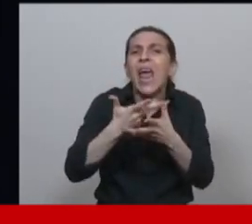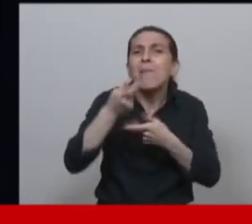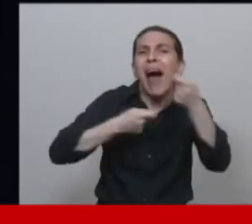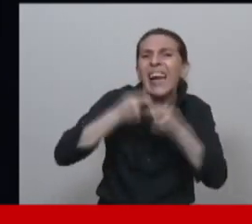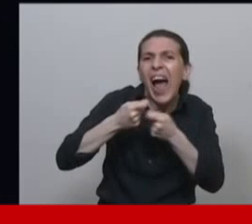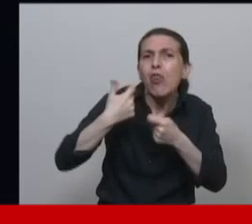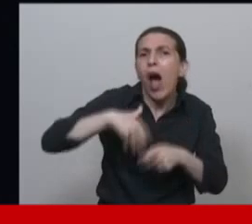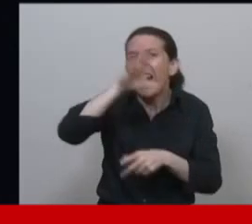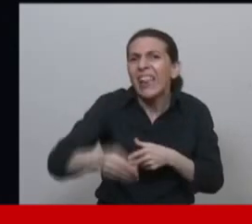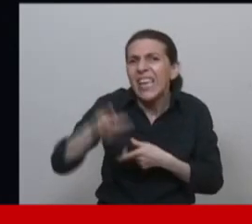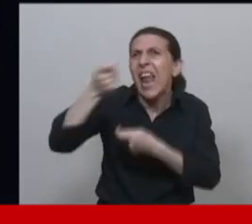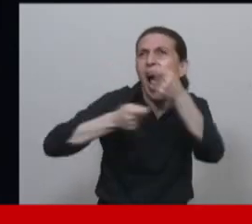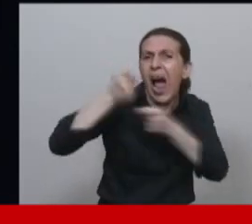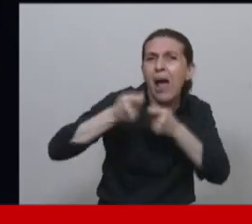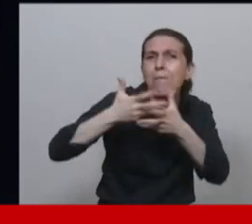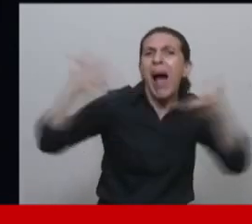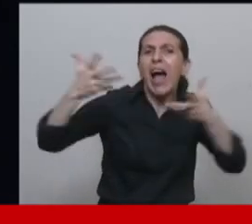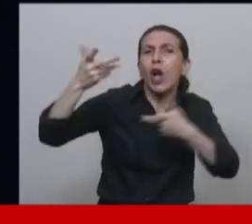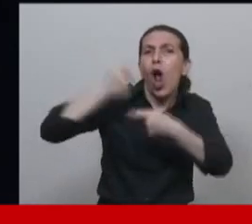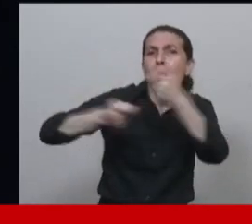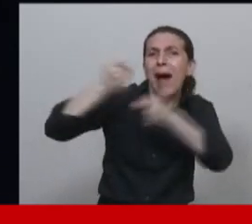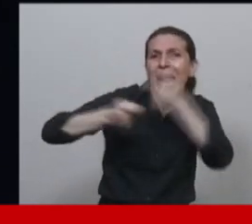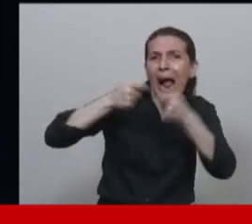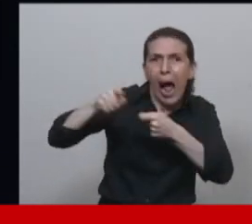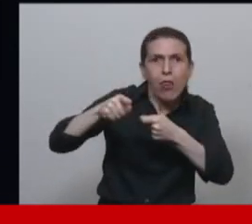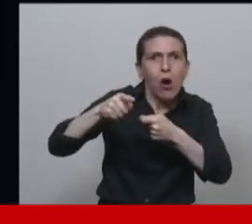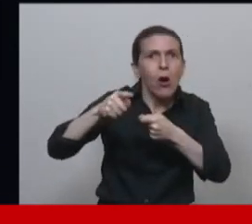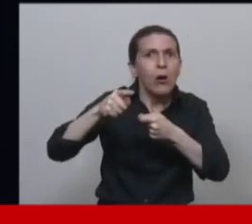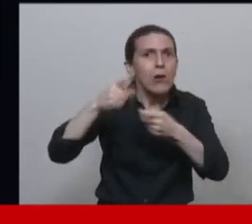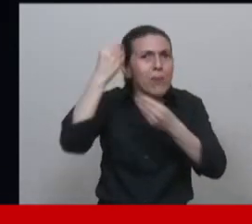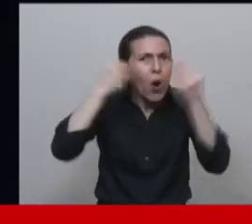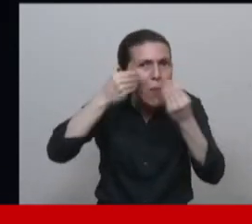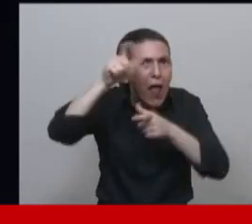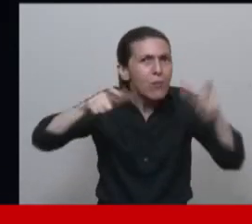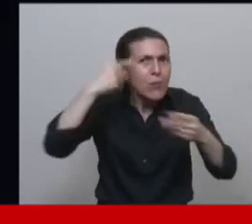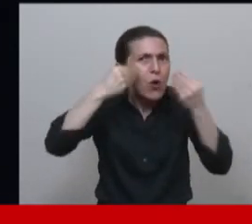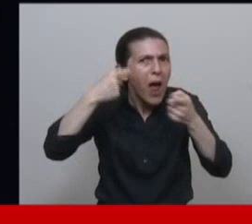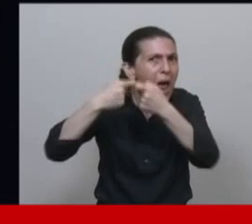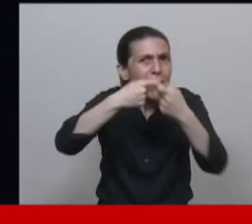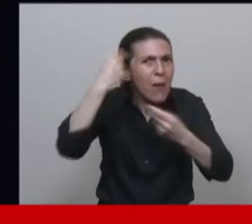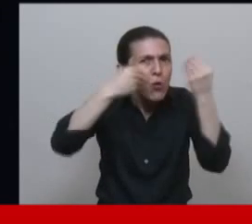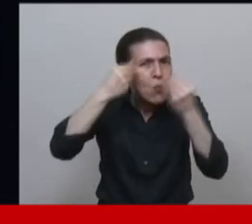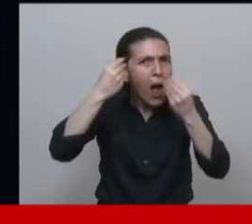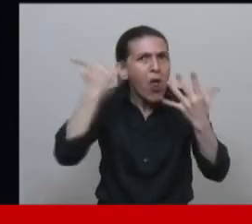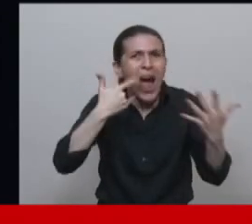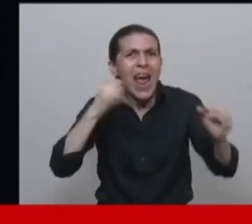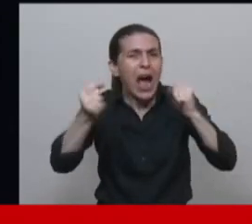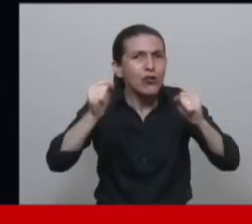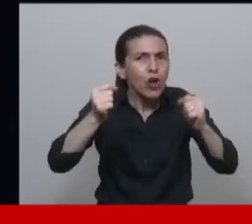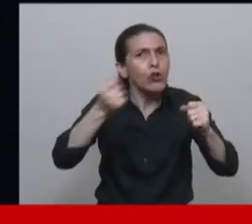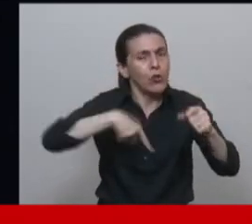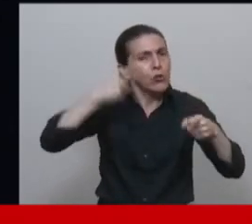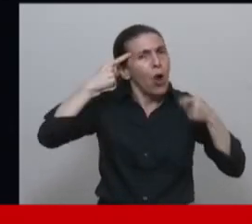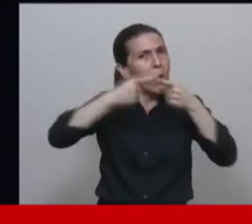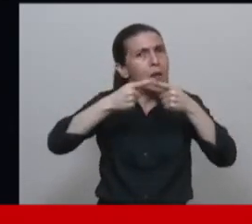justamente tranquilizar a una economía que estaba en una situación de altísima ansiedad. El país